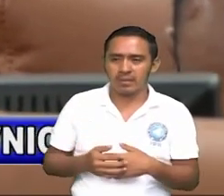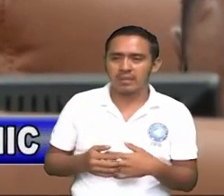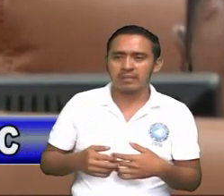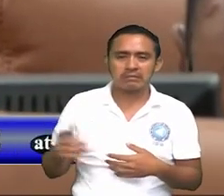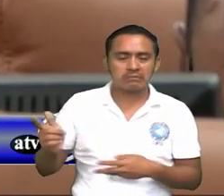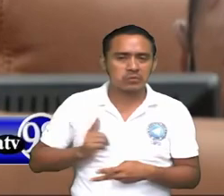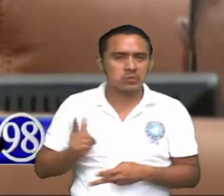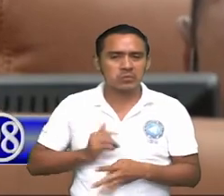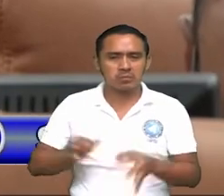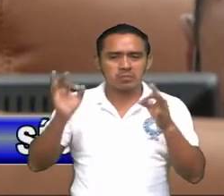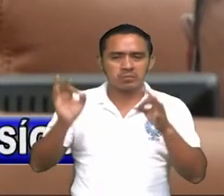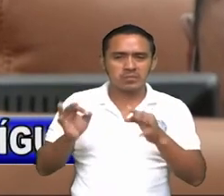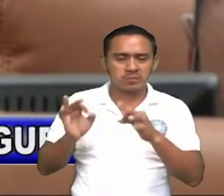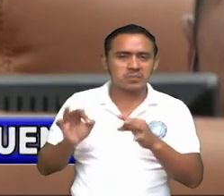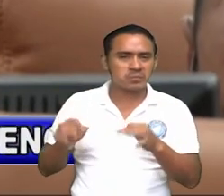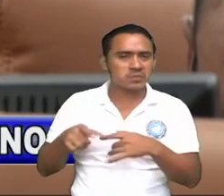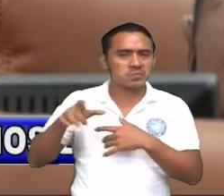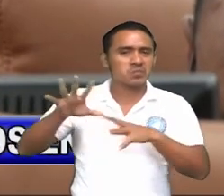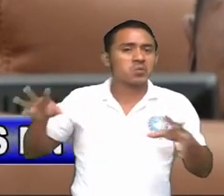tiene todo.